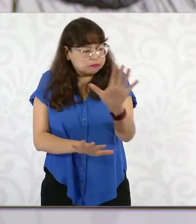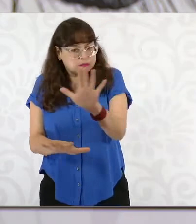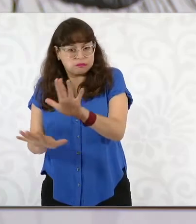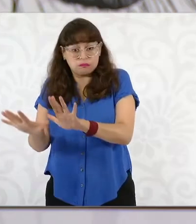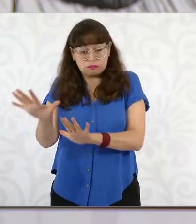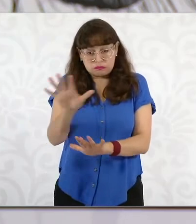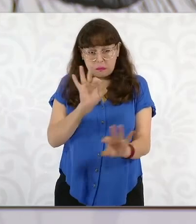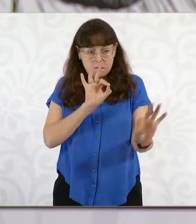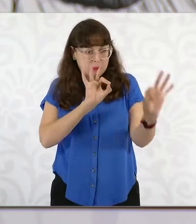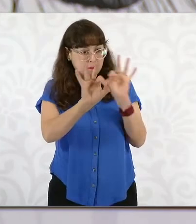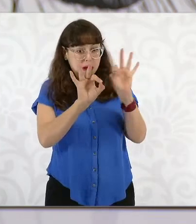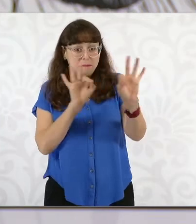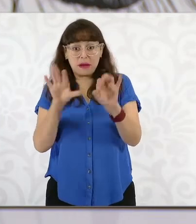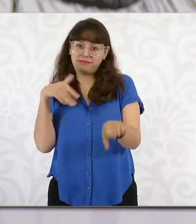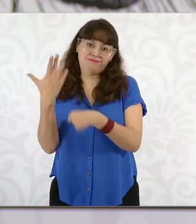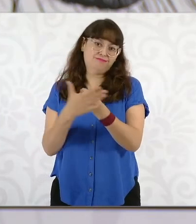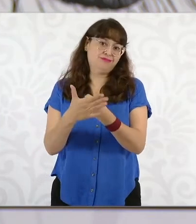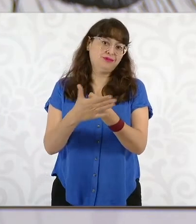que quiere influir en elecciones